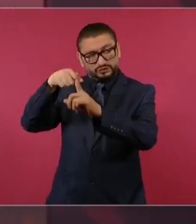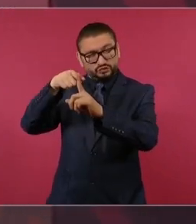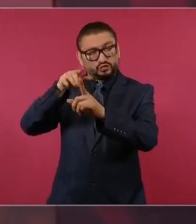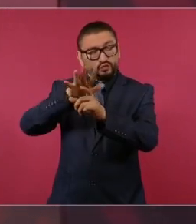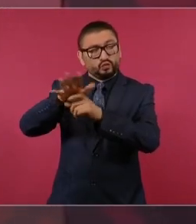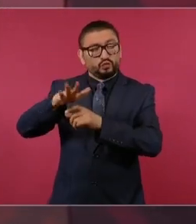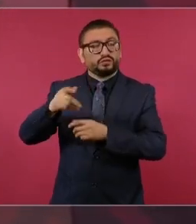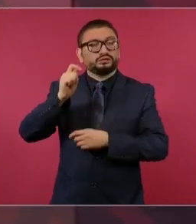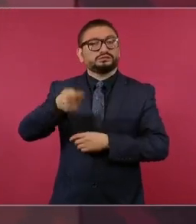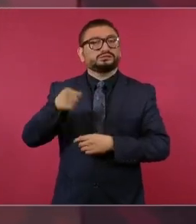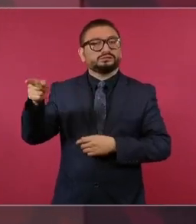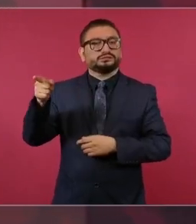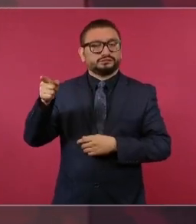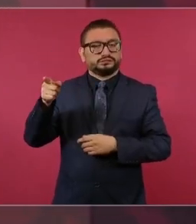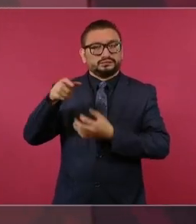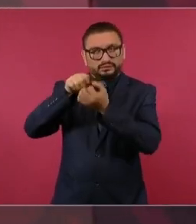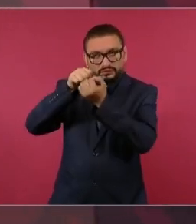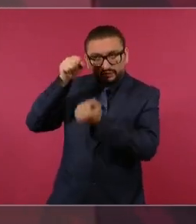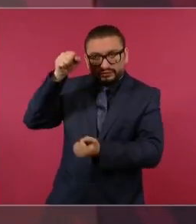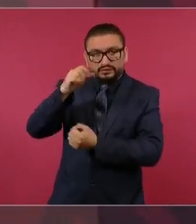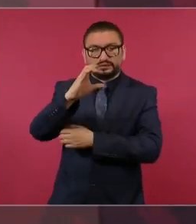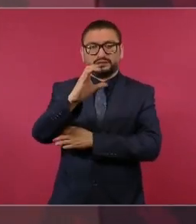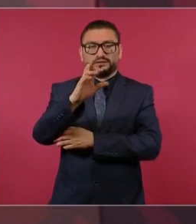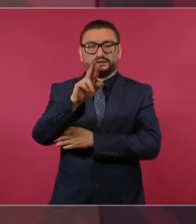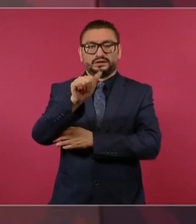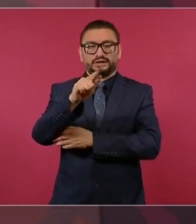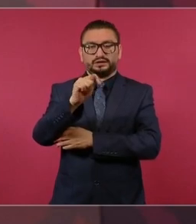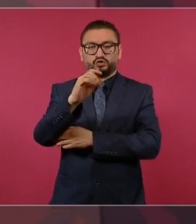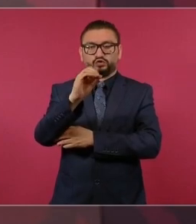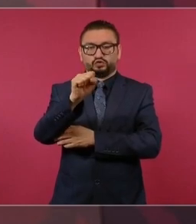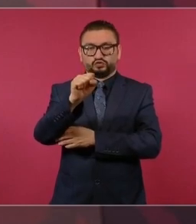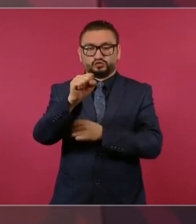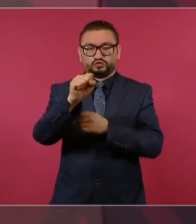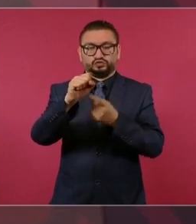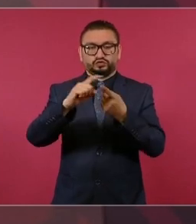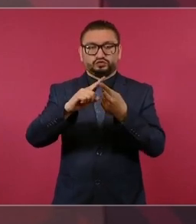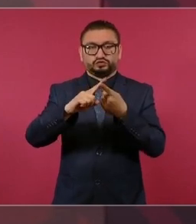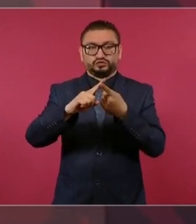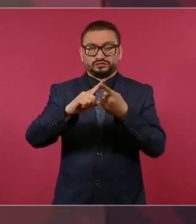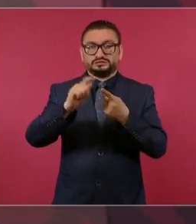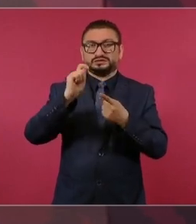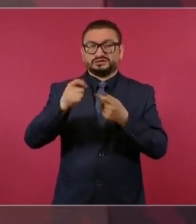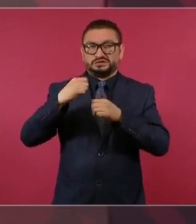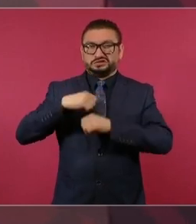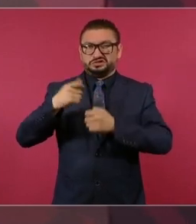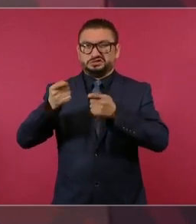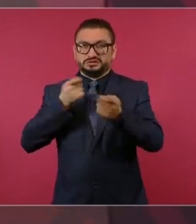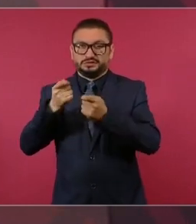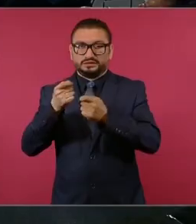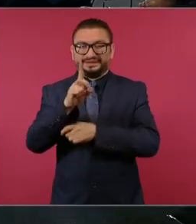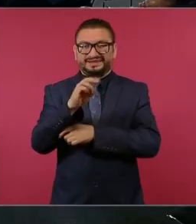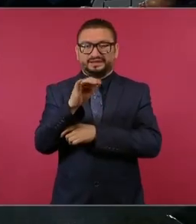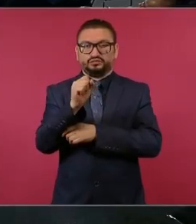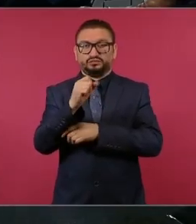en esencia. Es Kratos sin demos.